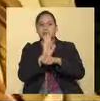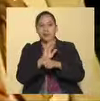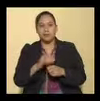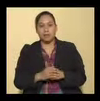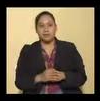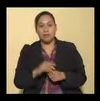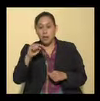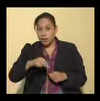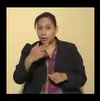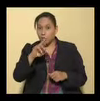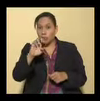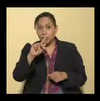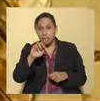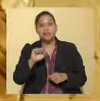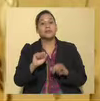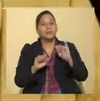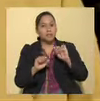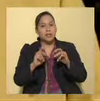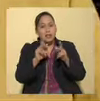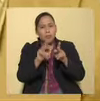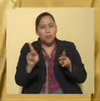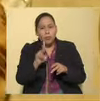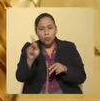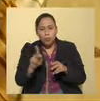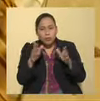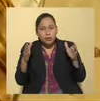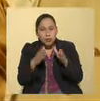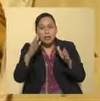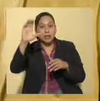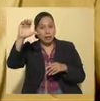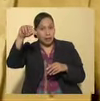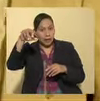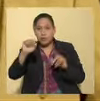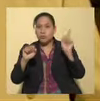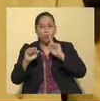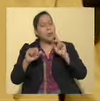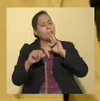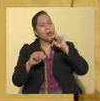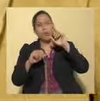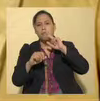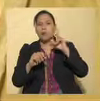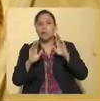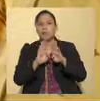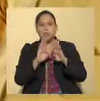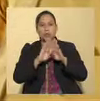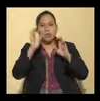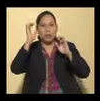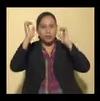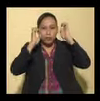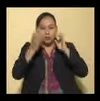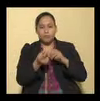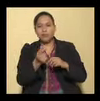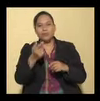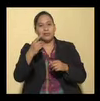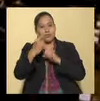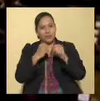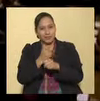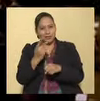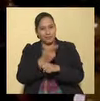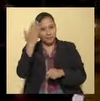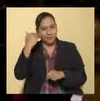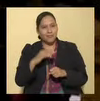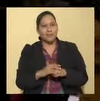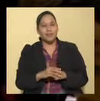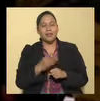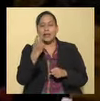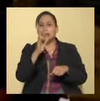¿Aquí en Güepes? En un pequeño pueblo. ¿Como el de Cannes? No, mejor que la exposición canina del año pasado. Una gran idea.